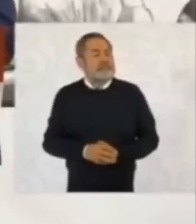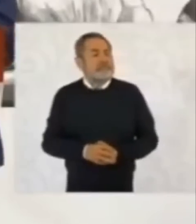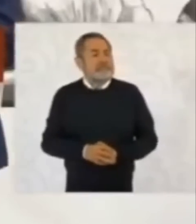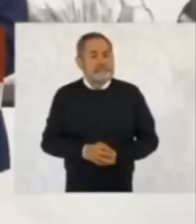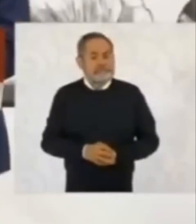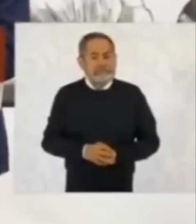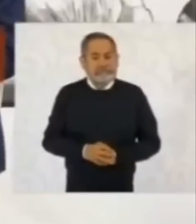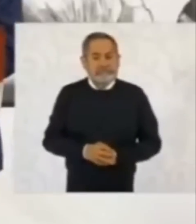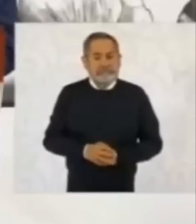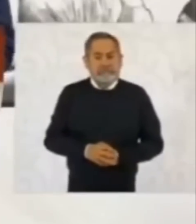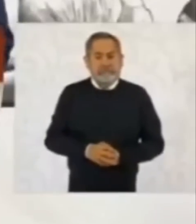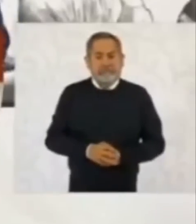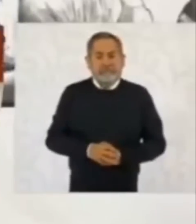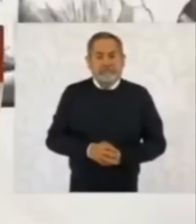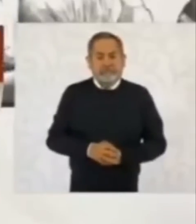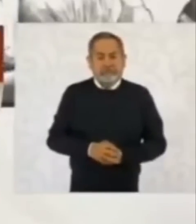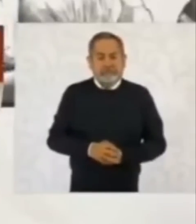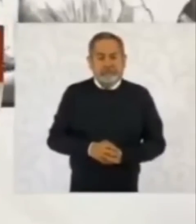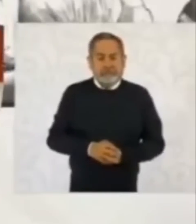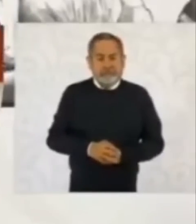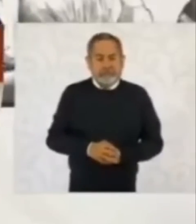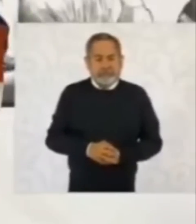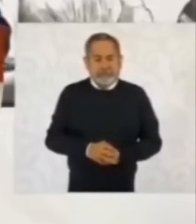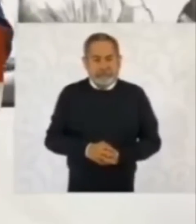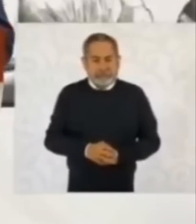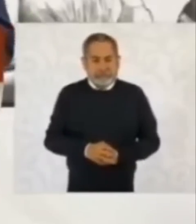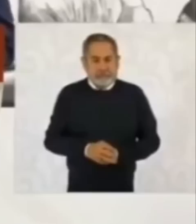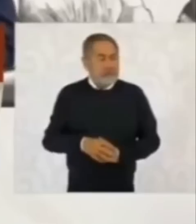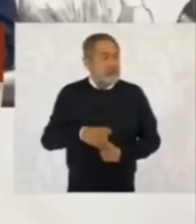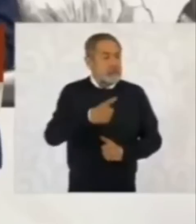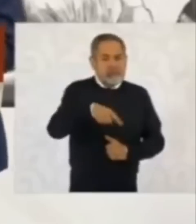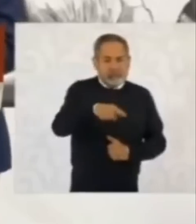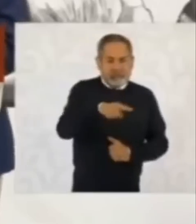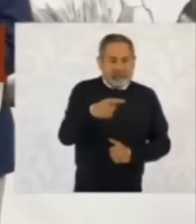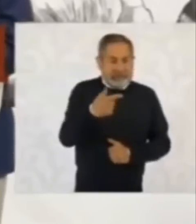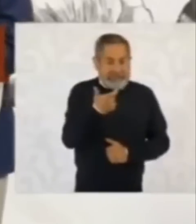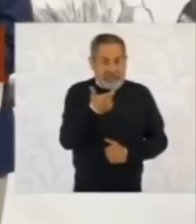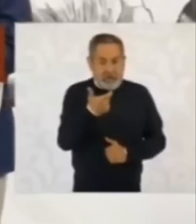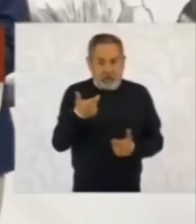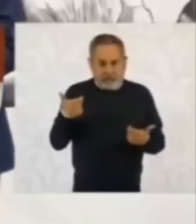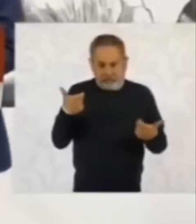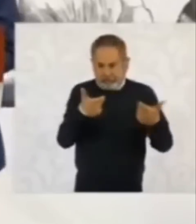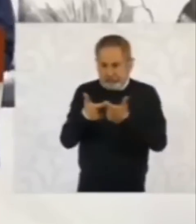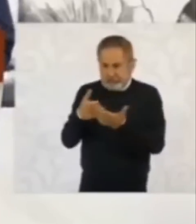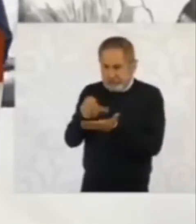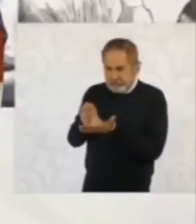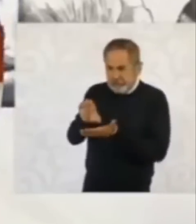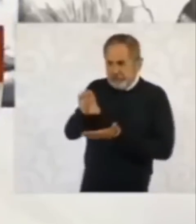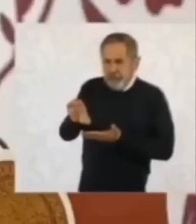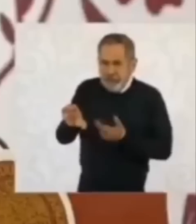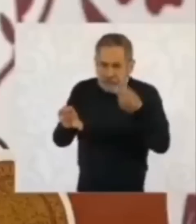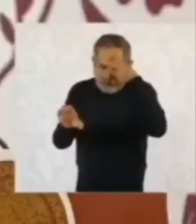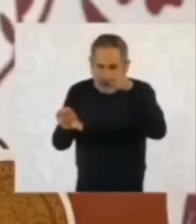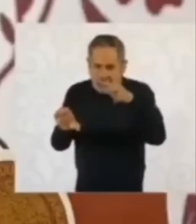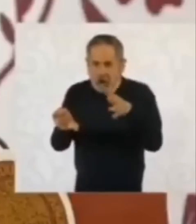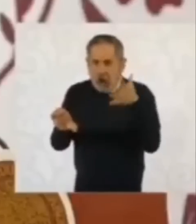hacia la salida de capitales del país empezó a principios del año electoral,